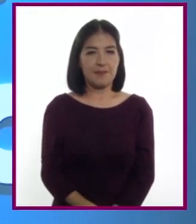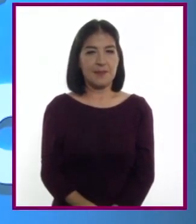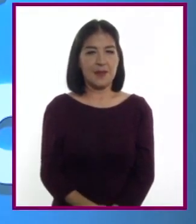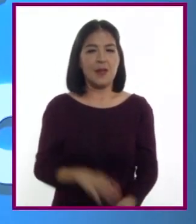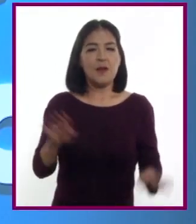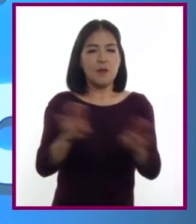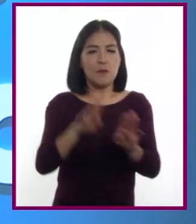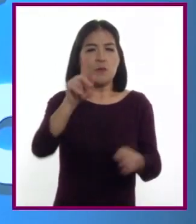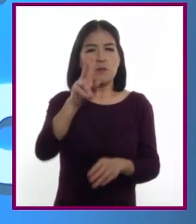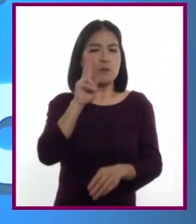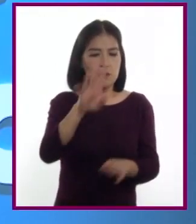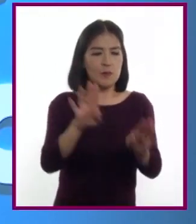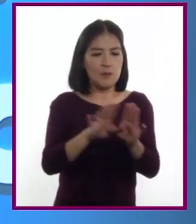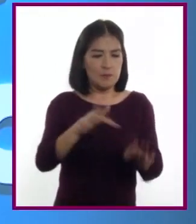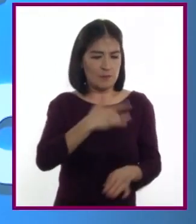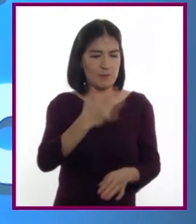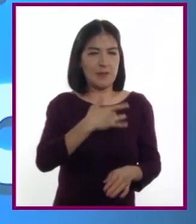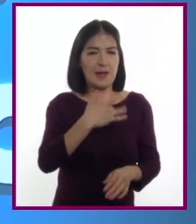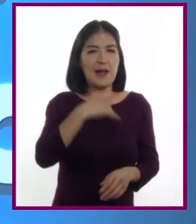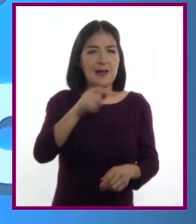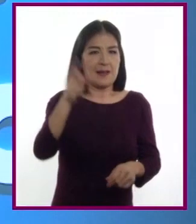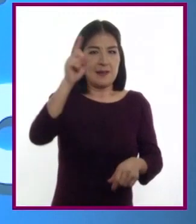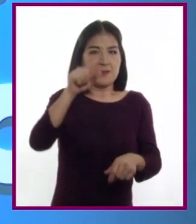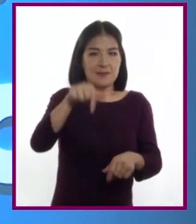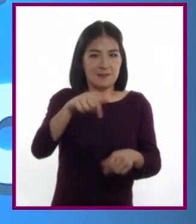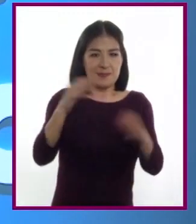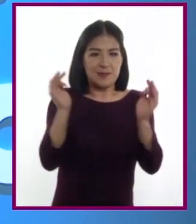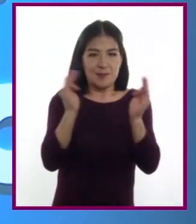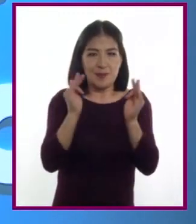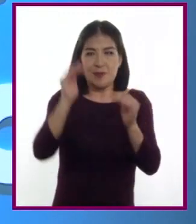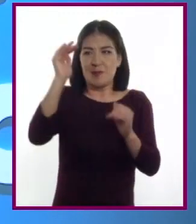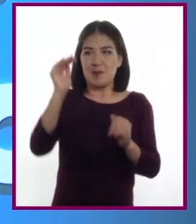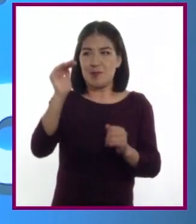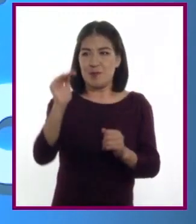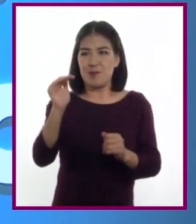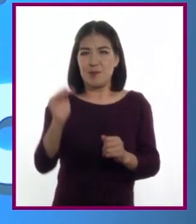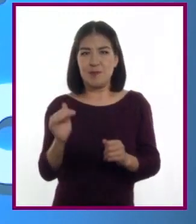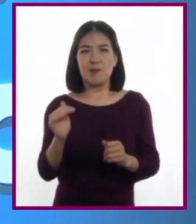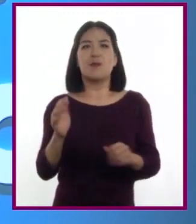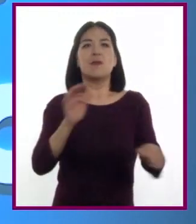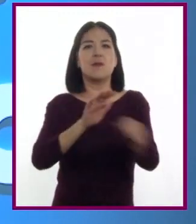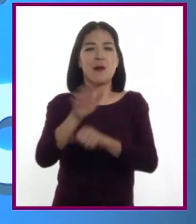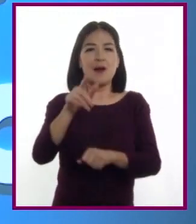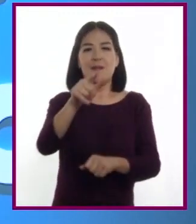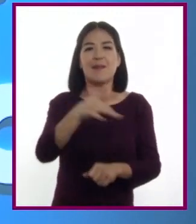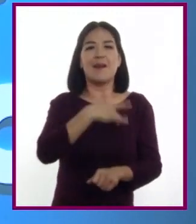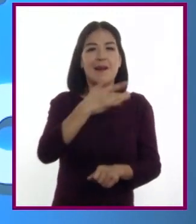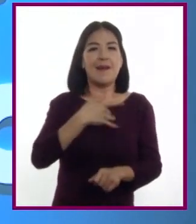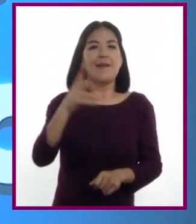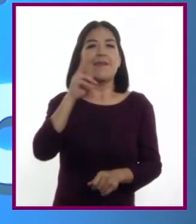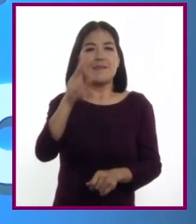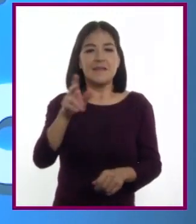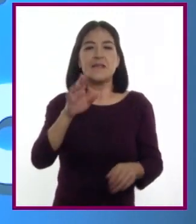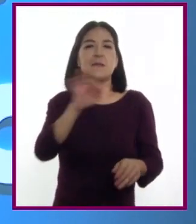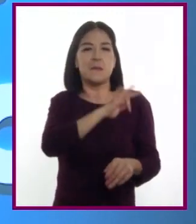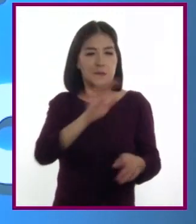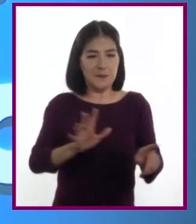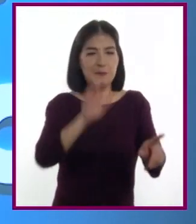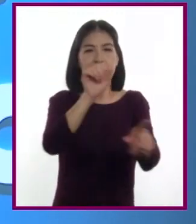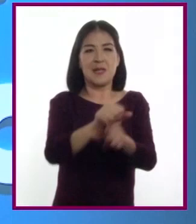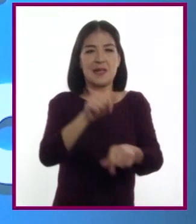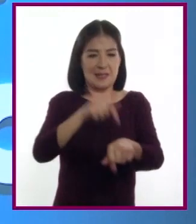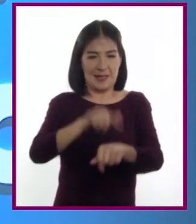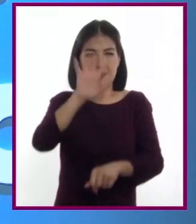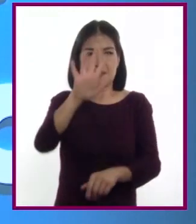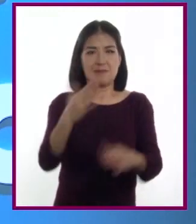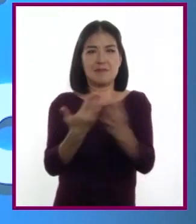¿Cómo podemos establecer cuántos grados descendió la temperatura? ¿Qué operaciones permiten obtener la temperatura a las 5 de